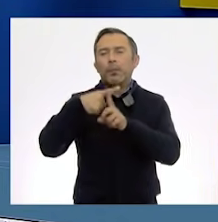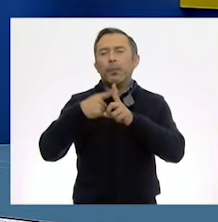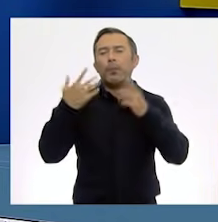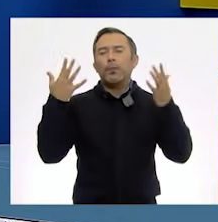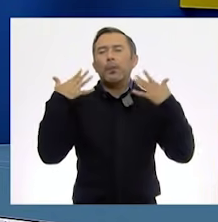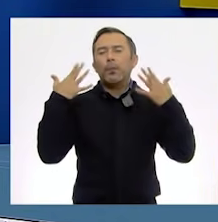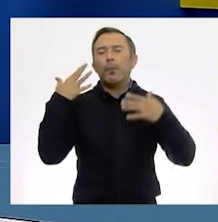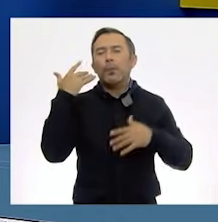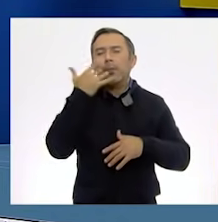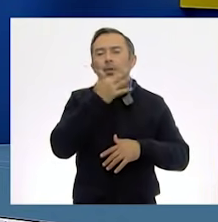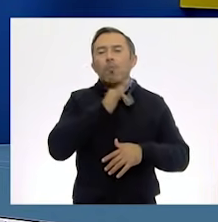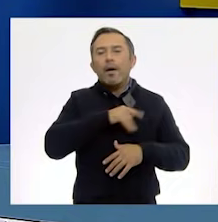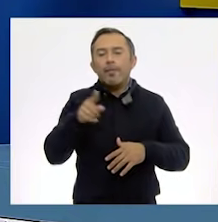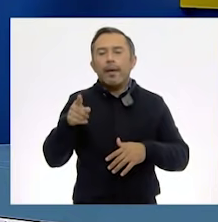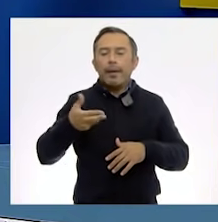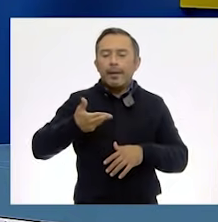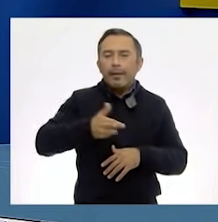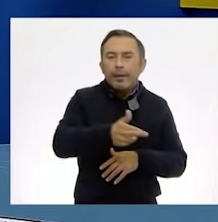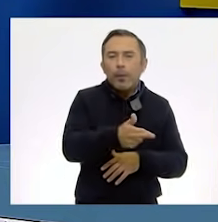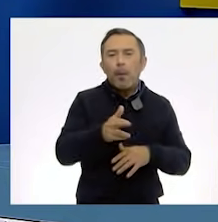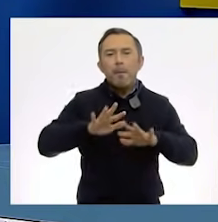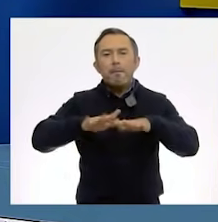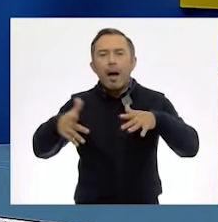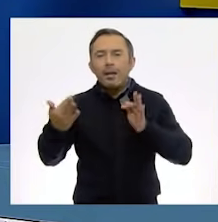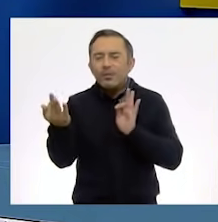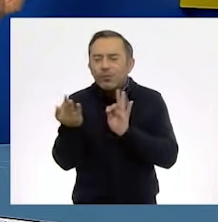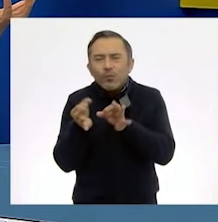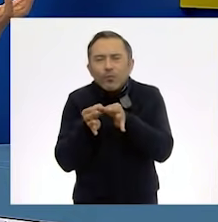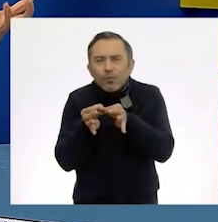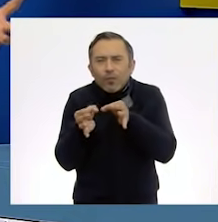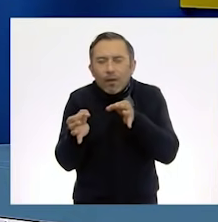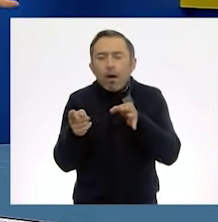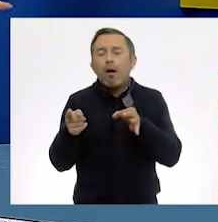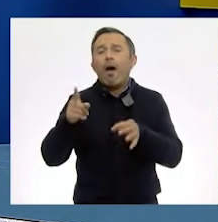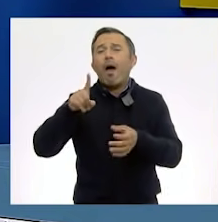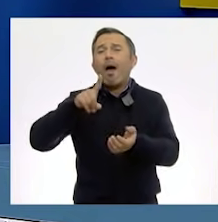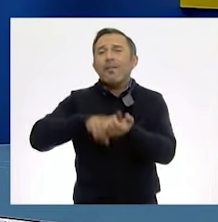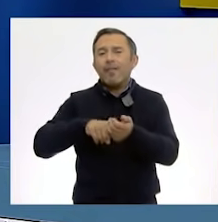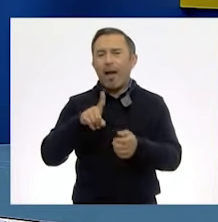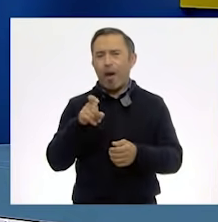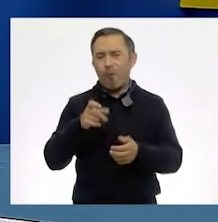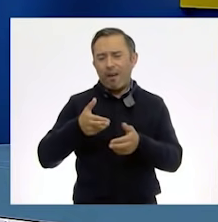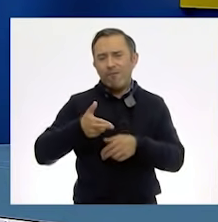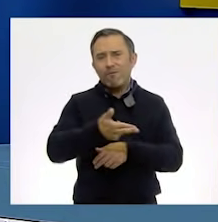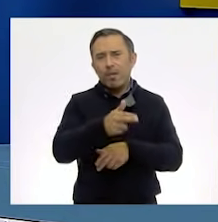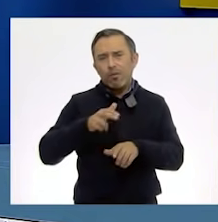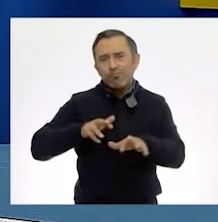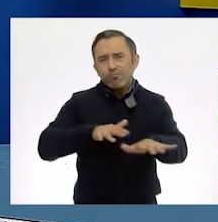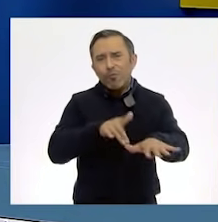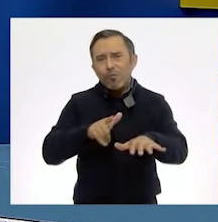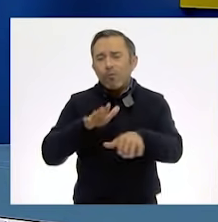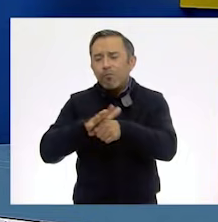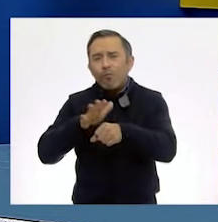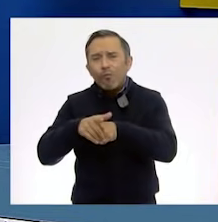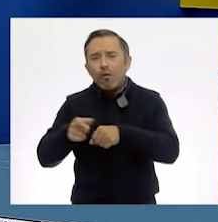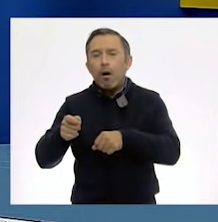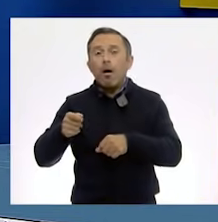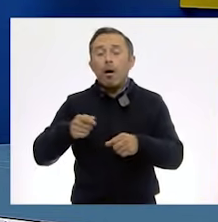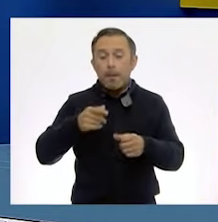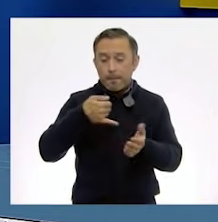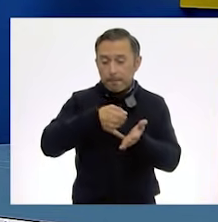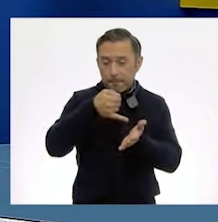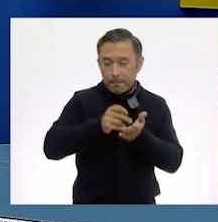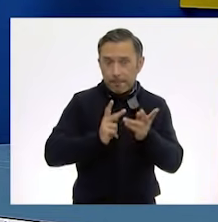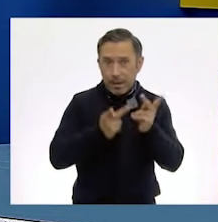haya ríos y mares cerca, y por lo tanto estos cuerpos de agua permitan que todos los alimentos que siembren pues los